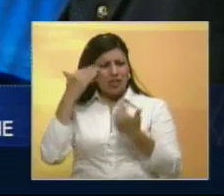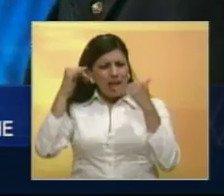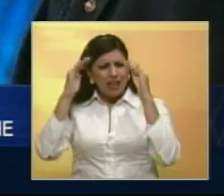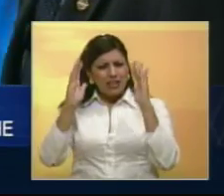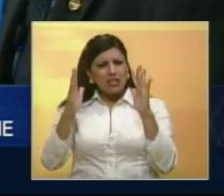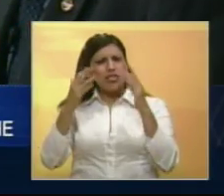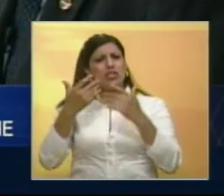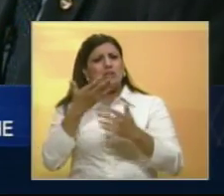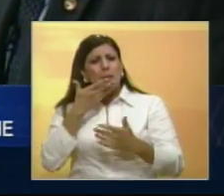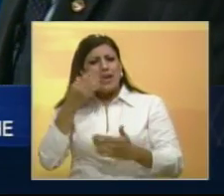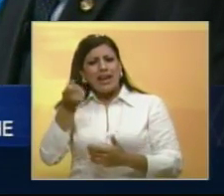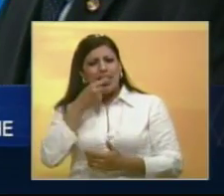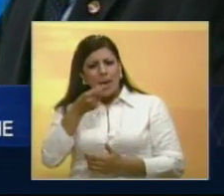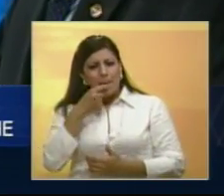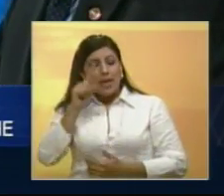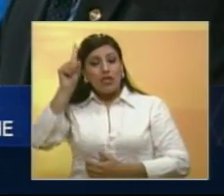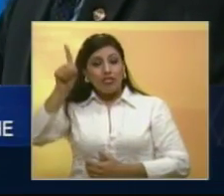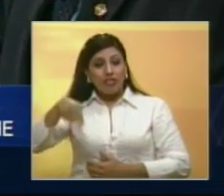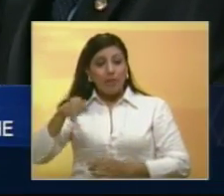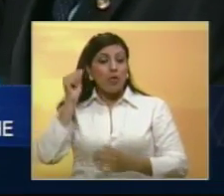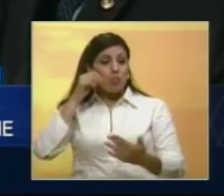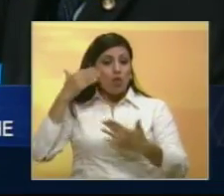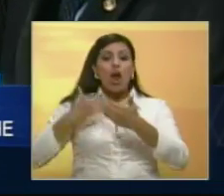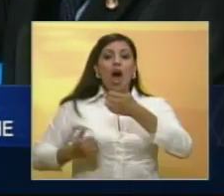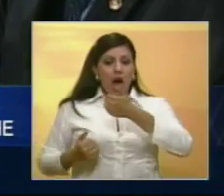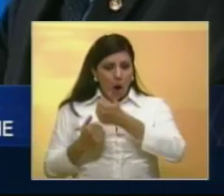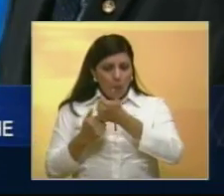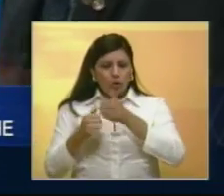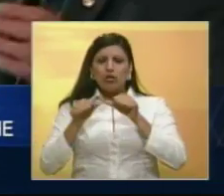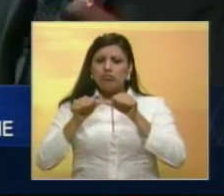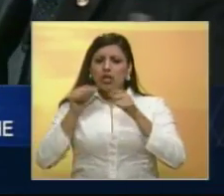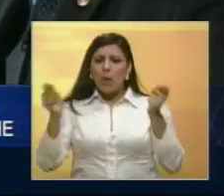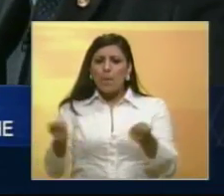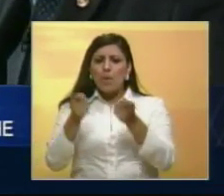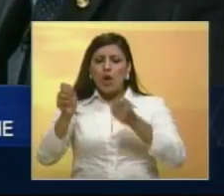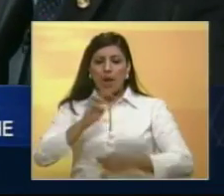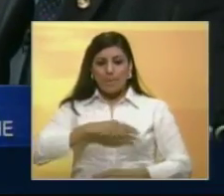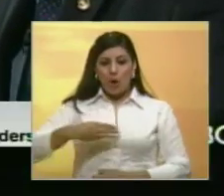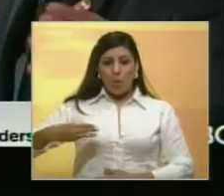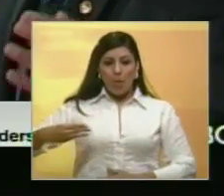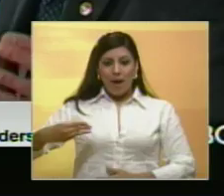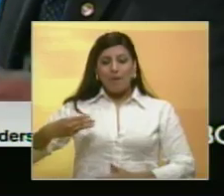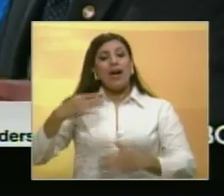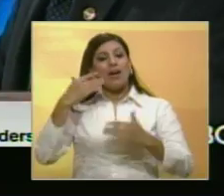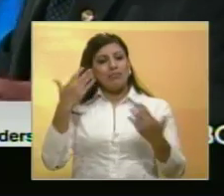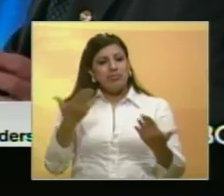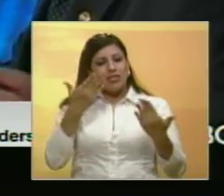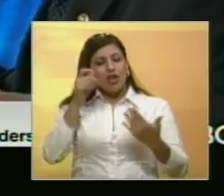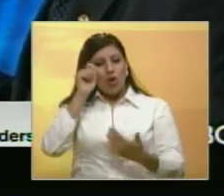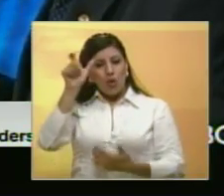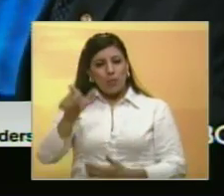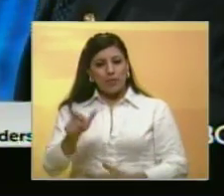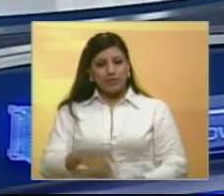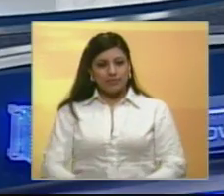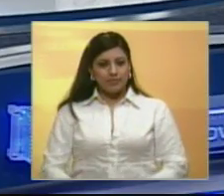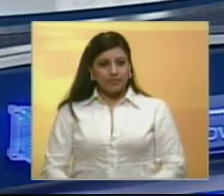empresas farmacéuticas, mientras que Clinton apoyó continuar con el programa Obamacare, impulsado por Barack